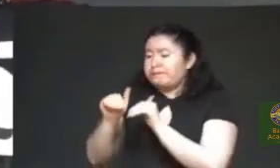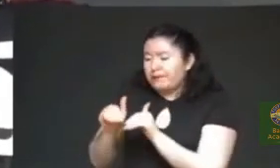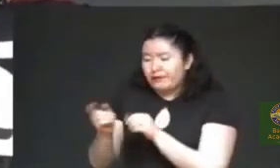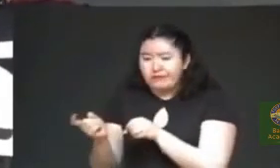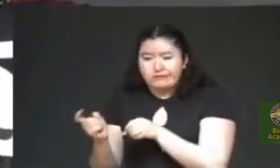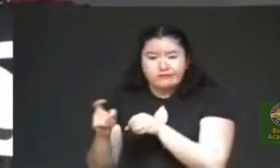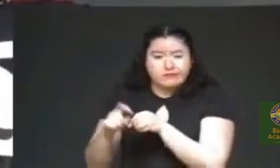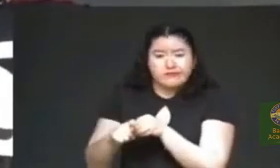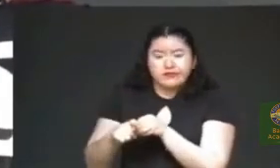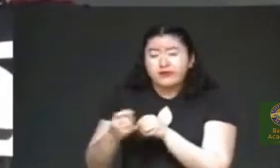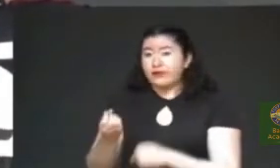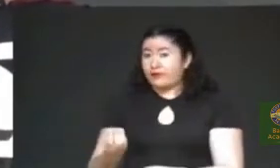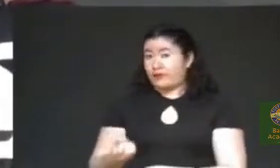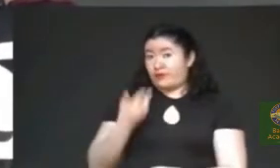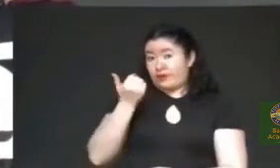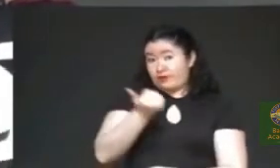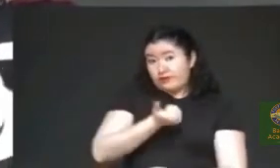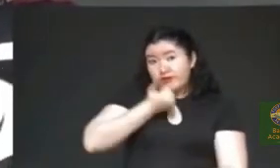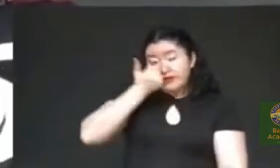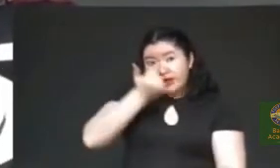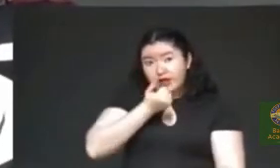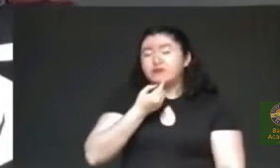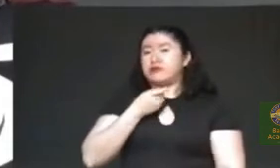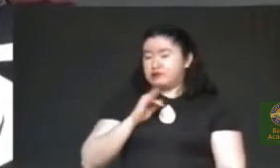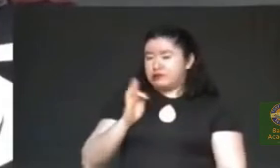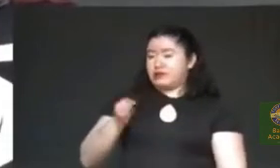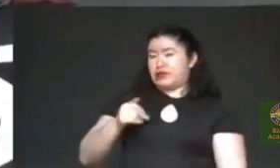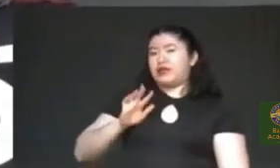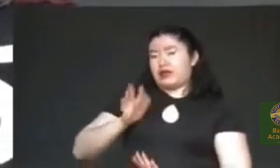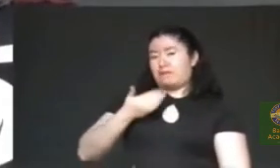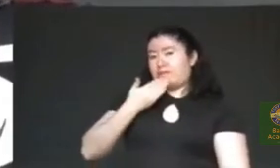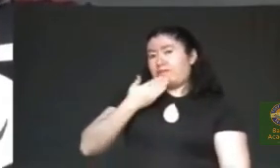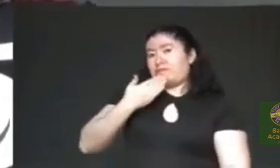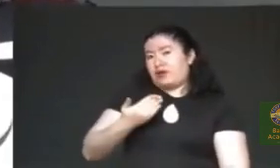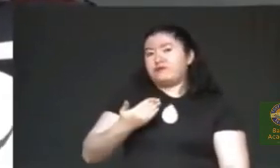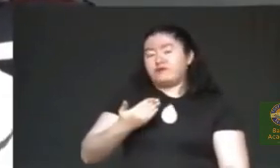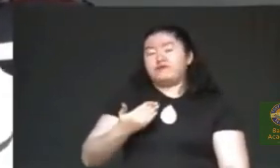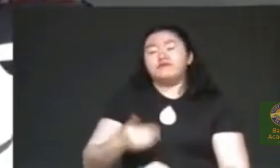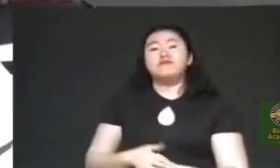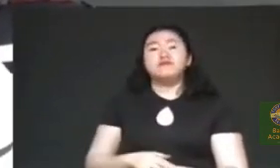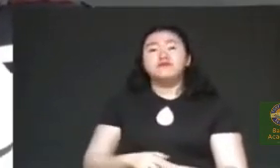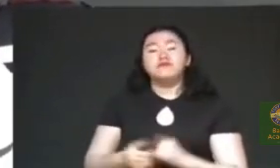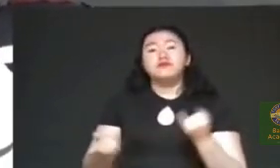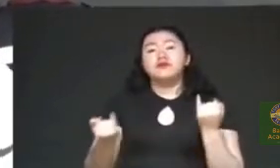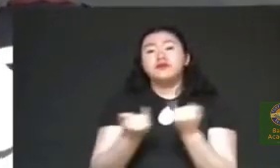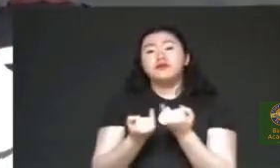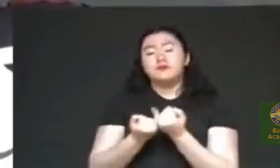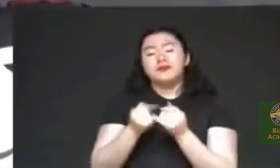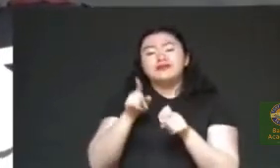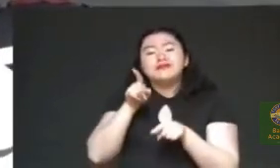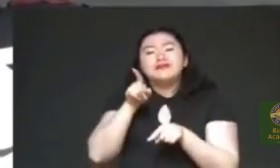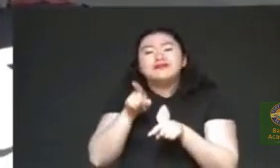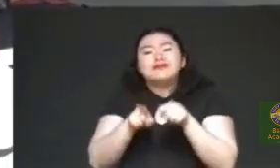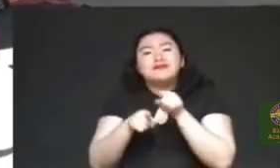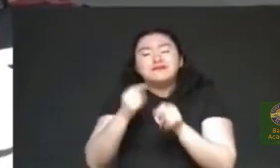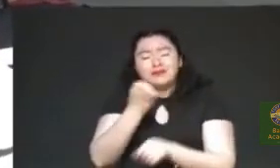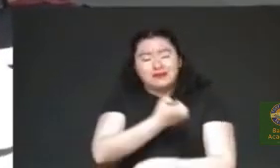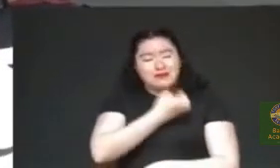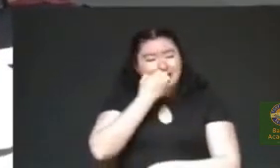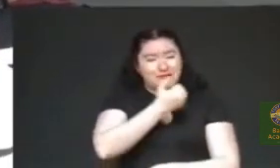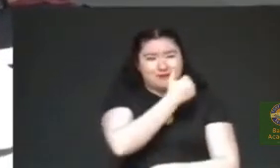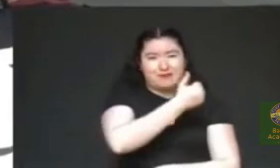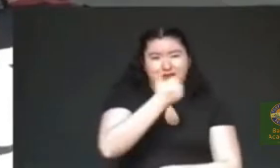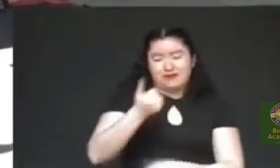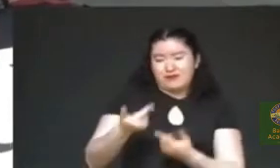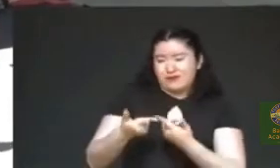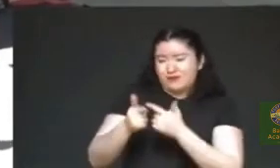el porcentaje del total de los alumnos han confirmado su inscripción? Y obviamente dependiendo del consejo técnico escolar que se tiene en cada escuela y también de